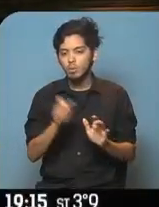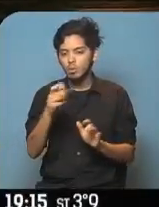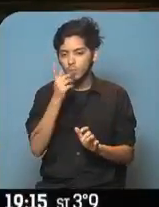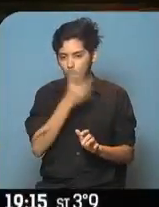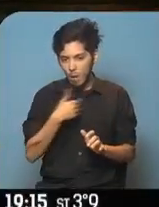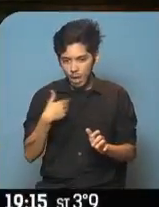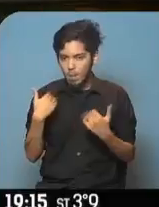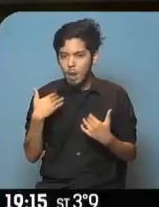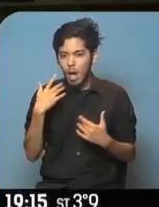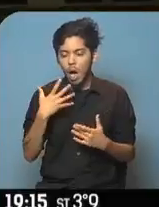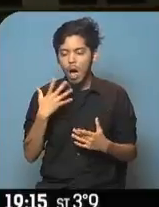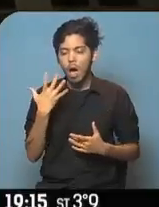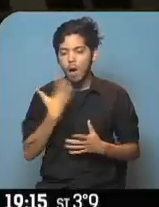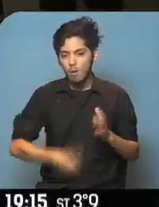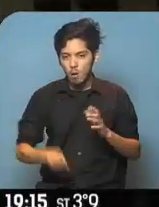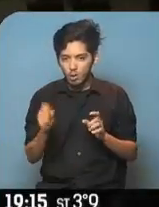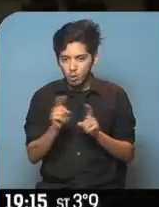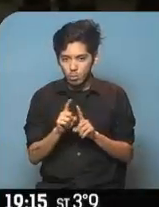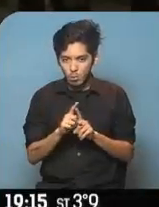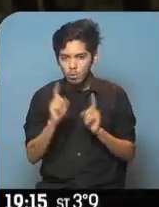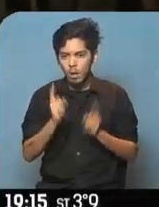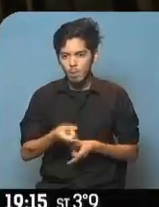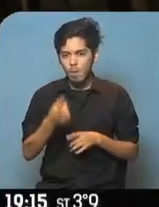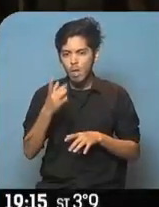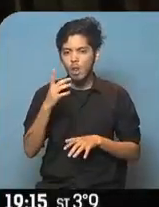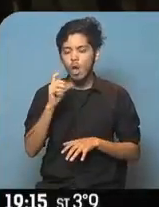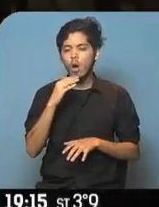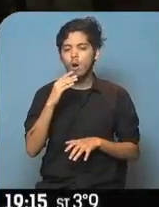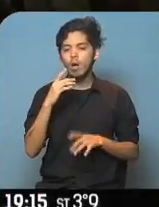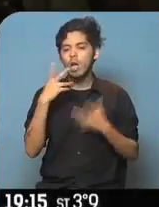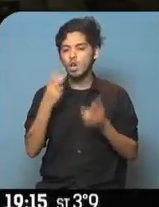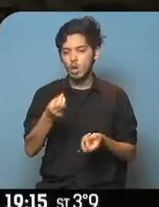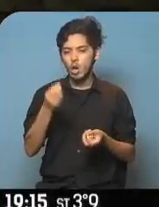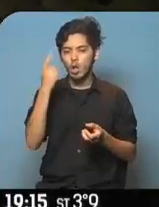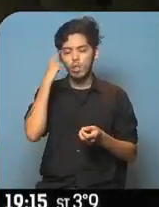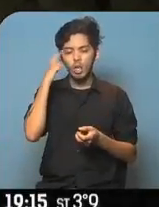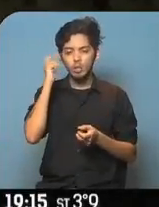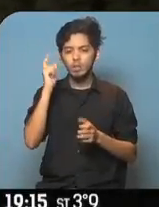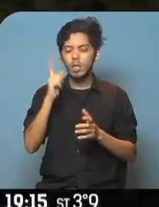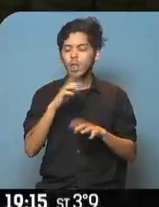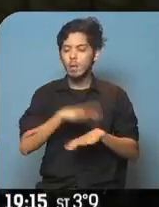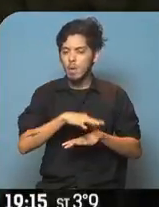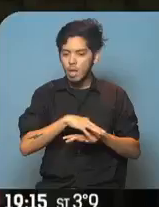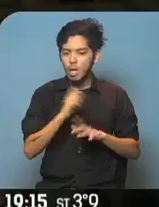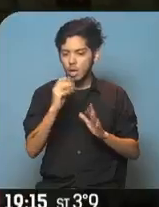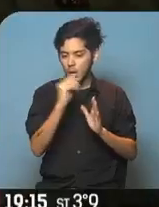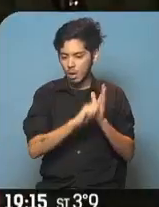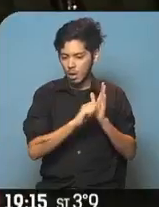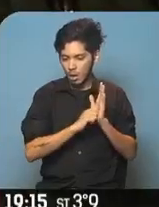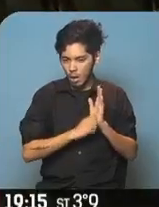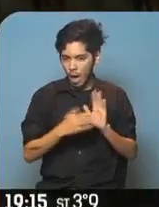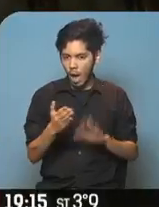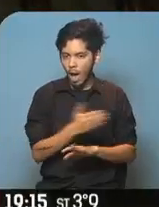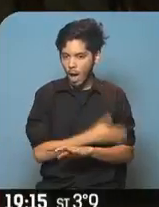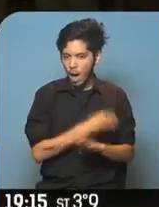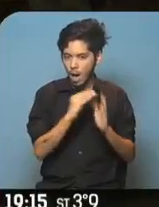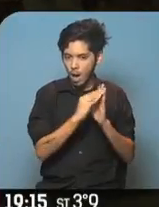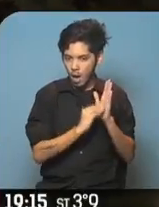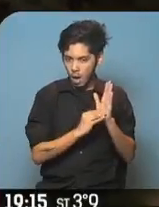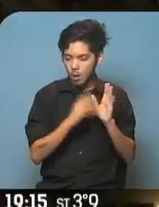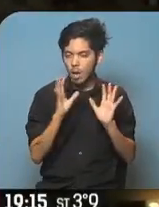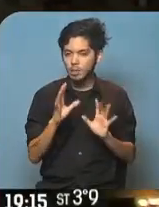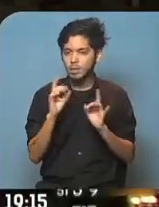el aborto. También la objeción de conciencia de los médicos que se inscriban en un registro de objetores previamente, como así